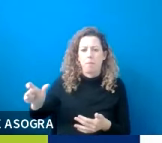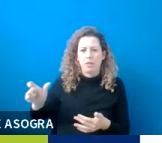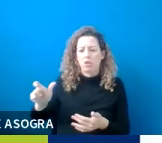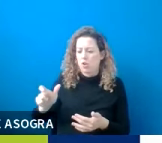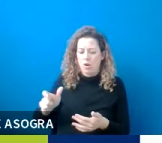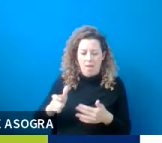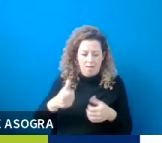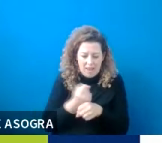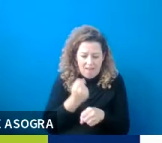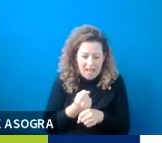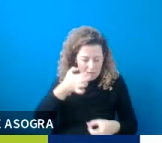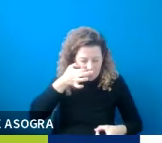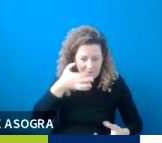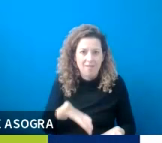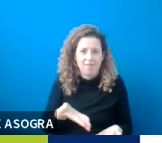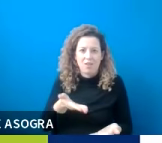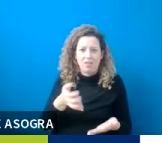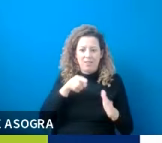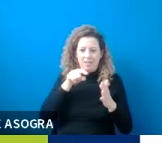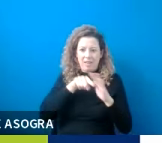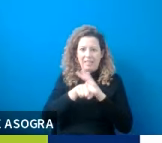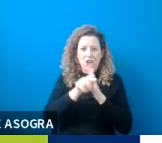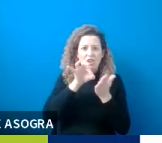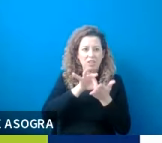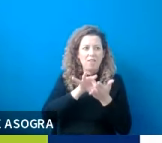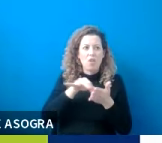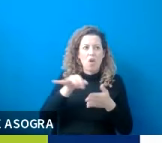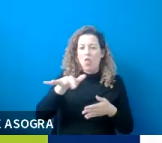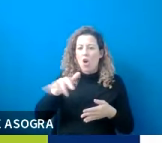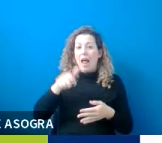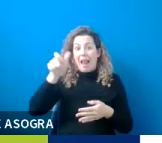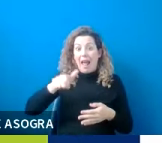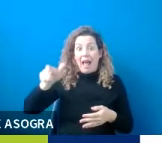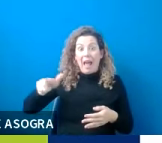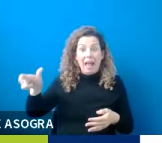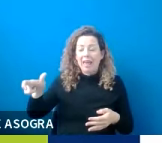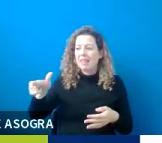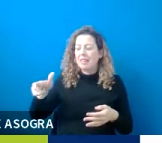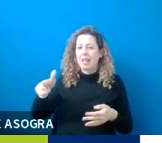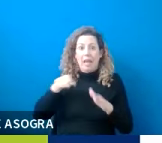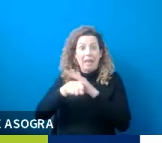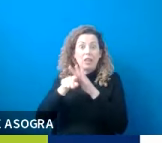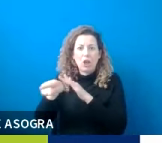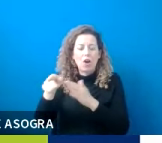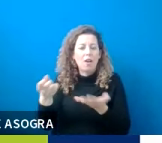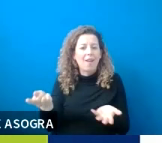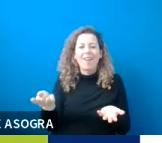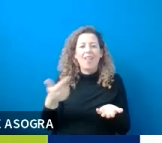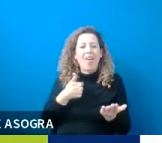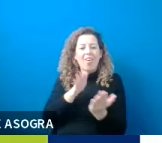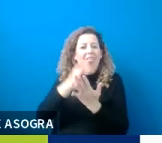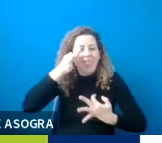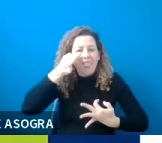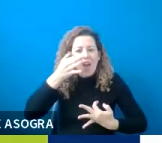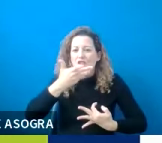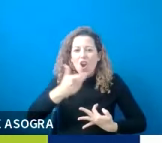línea de batalla, es decir, se gestionan los servicios desde unos lugares donde la gente que los gestiona no se enfrenta al día a día